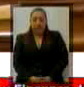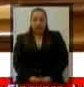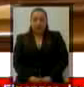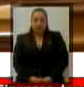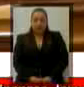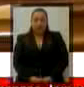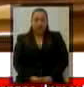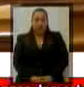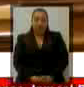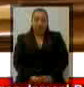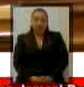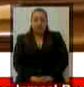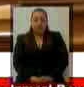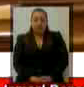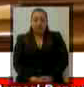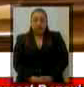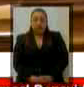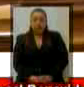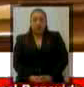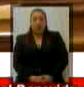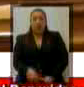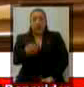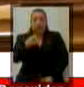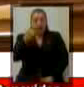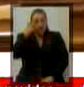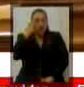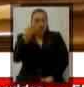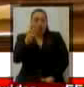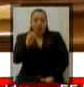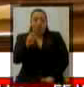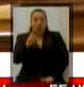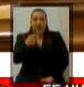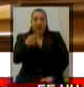Y en realidad está pensado como